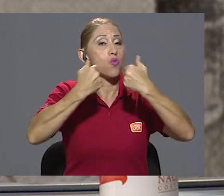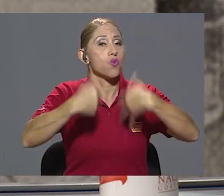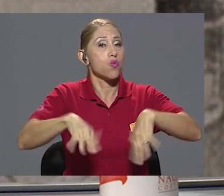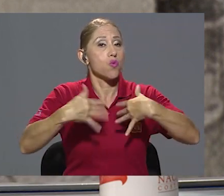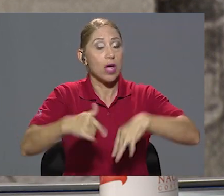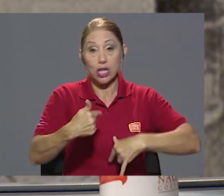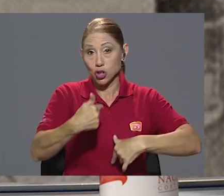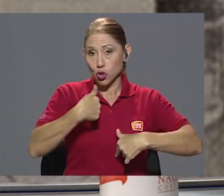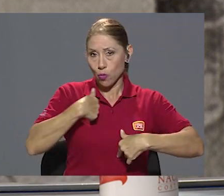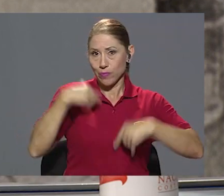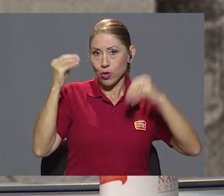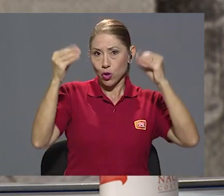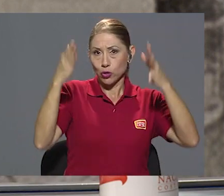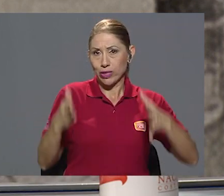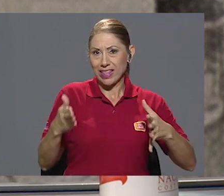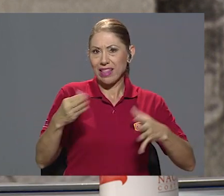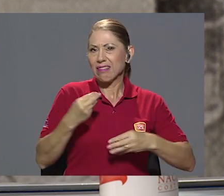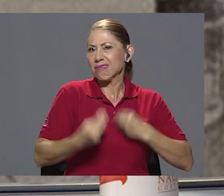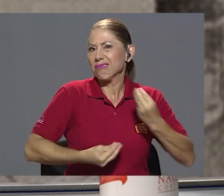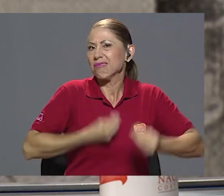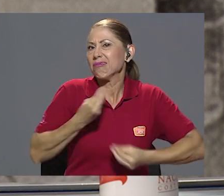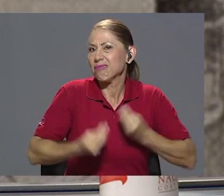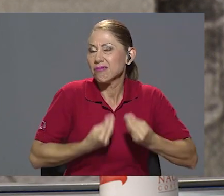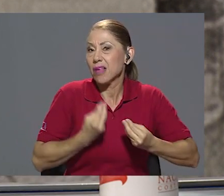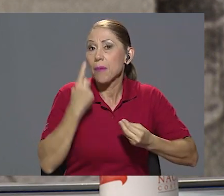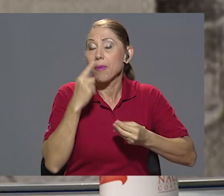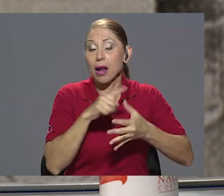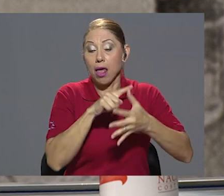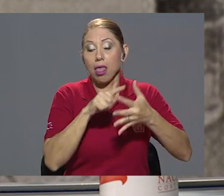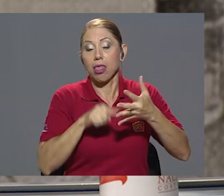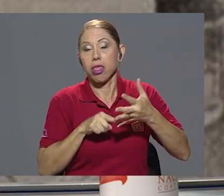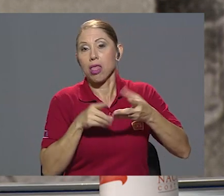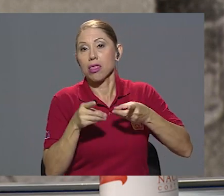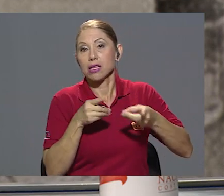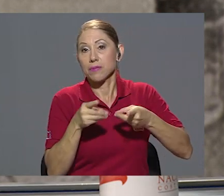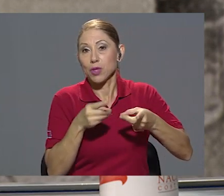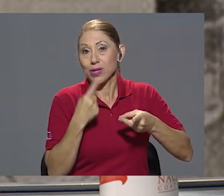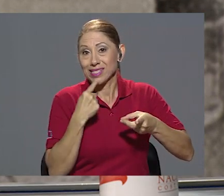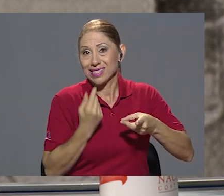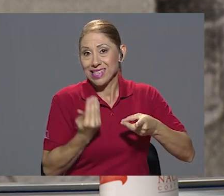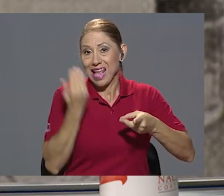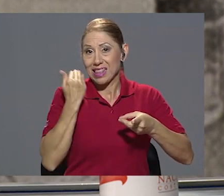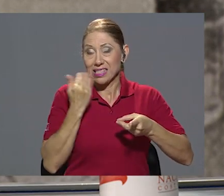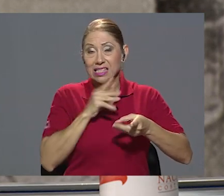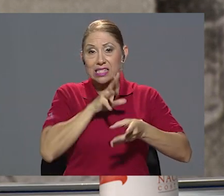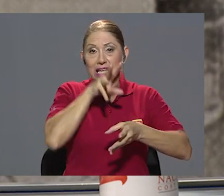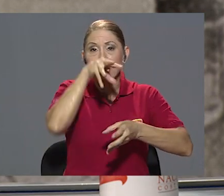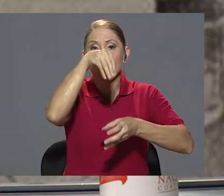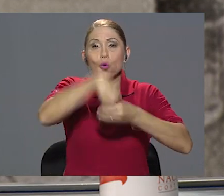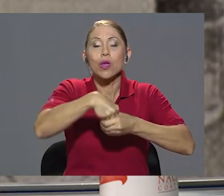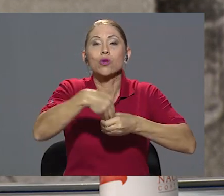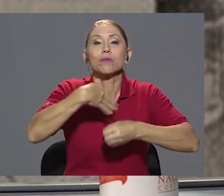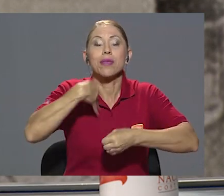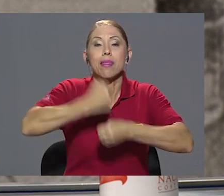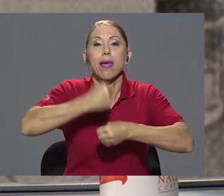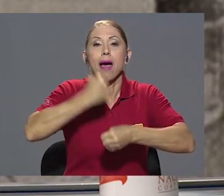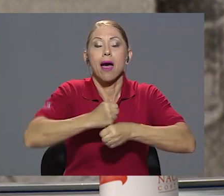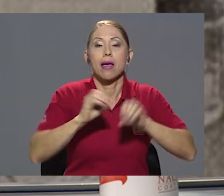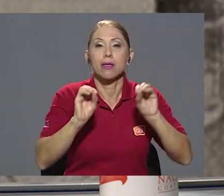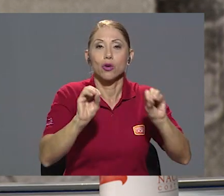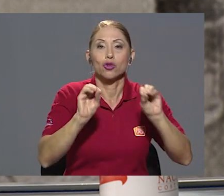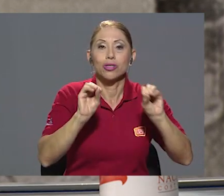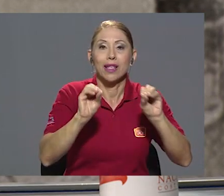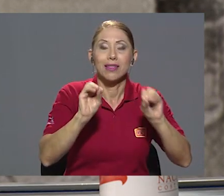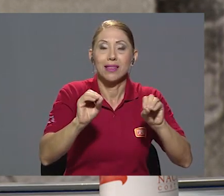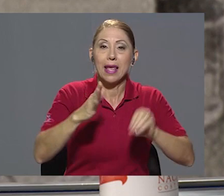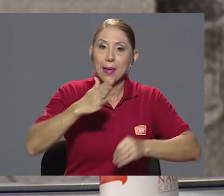docente, ¿cómo hago para que estos descriptores estén incluidos en mi práctica docente,